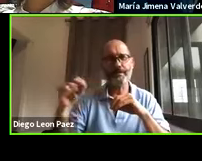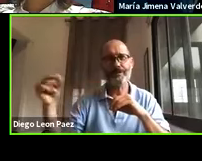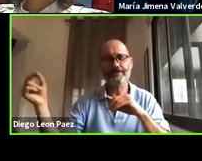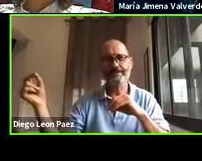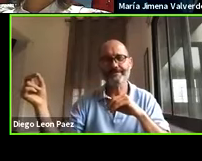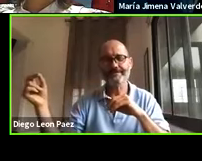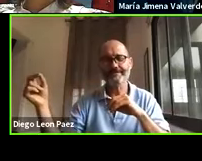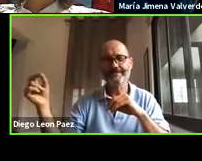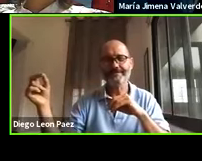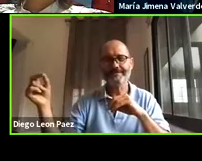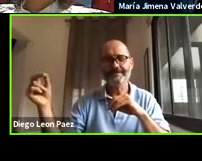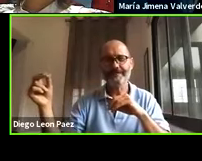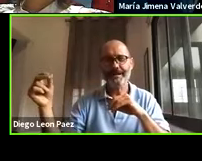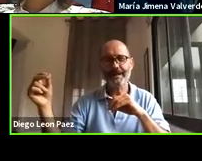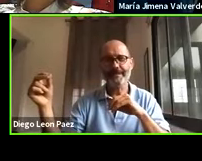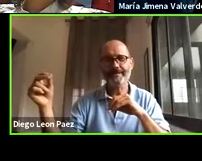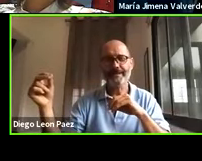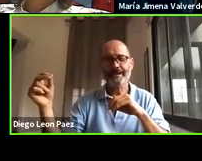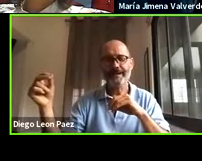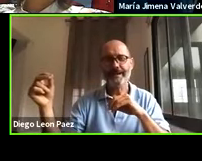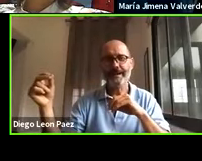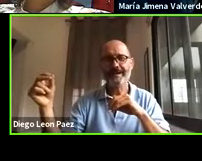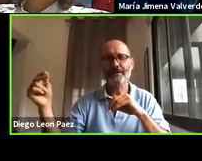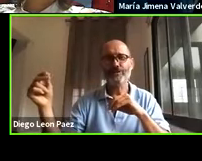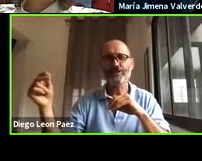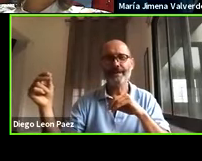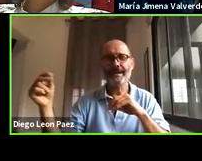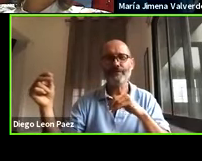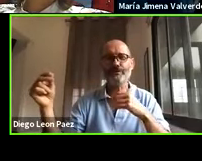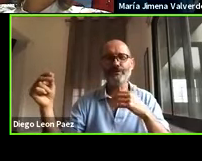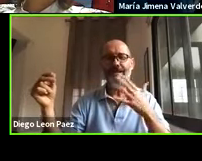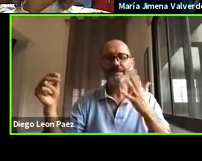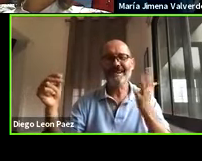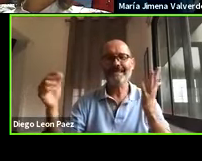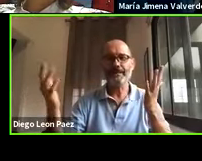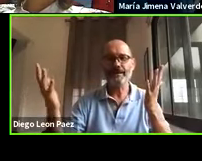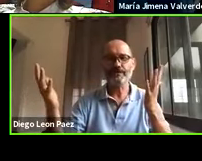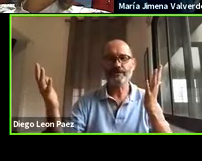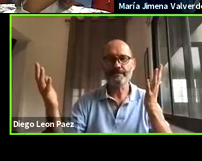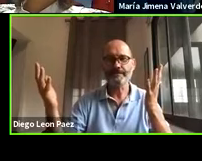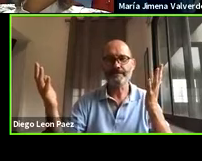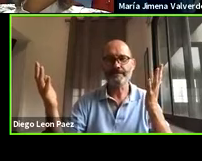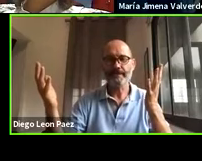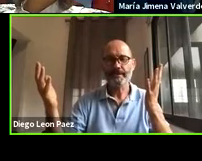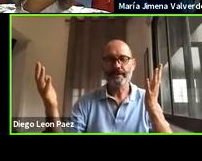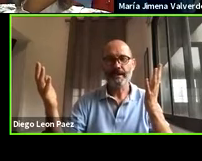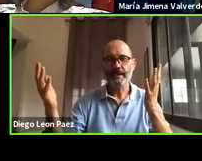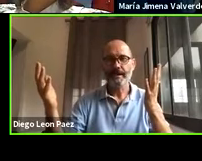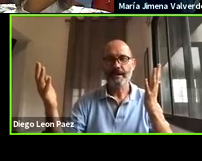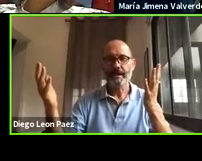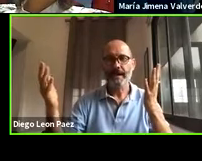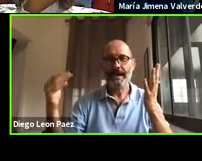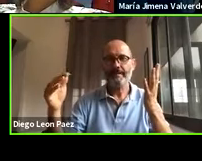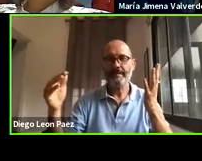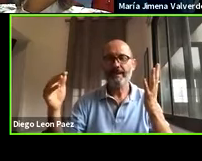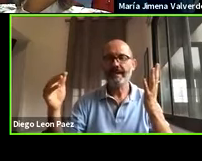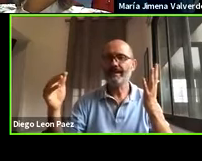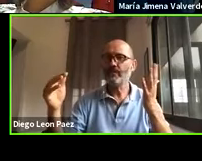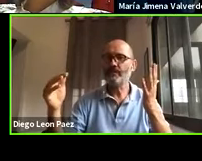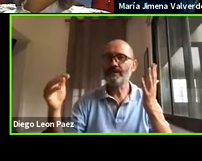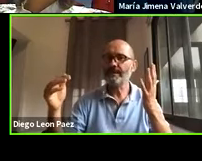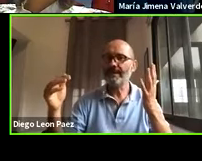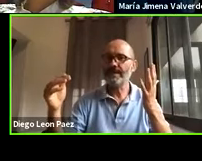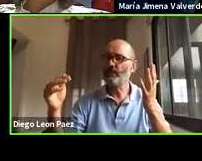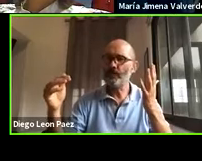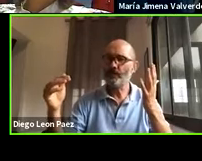son los caminos a la salud es cuando usted tiene más caminos la enfermedad